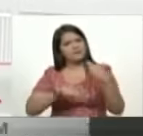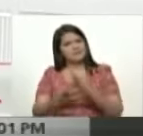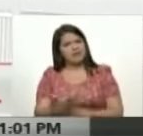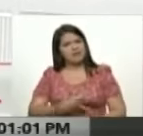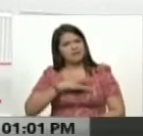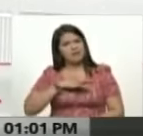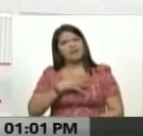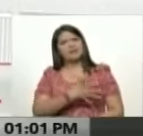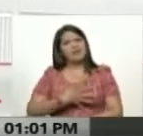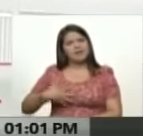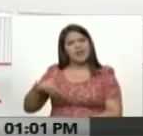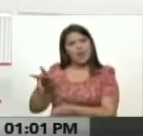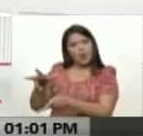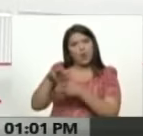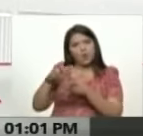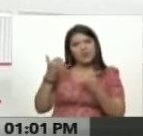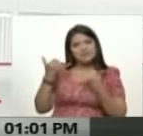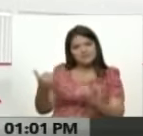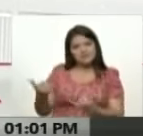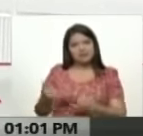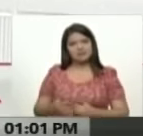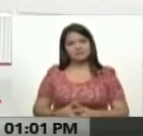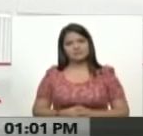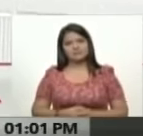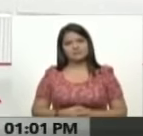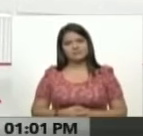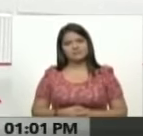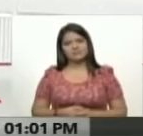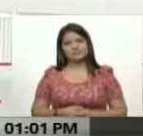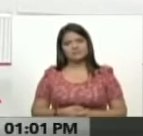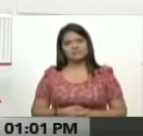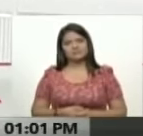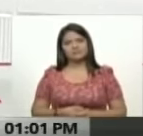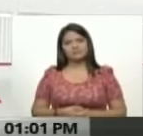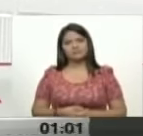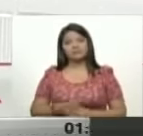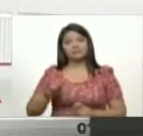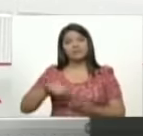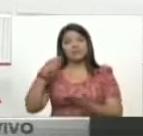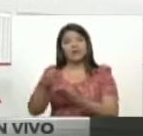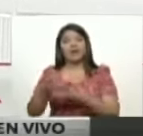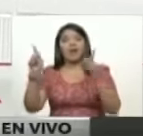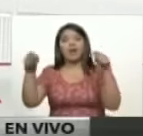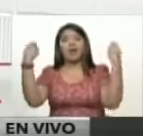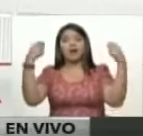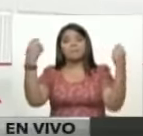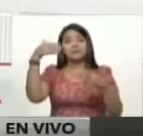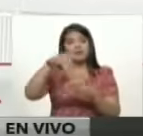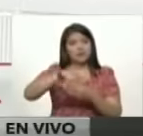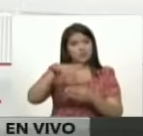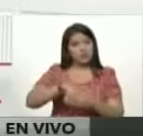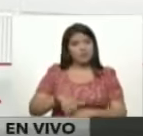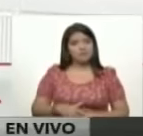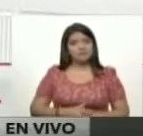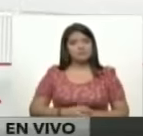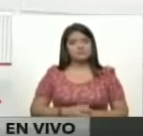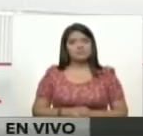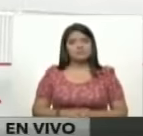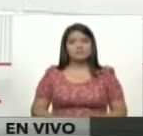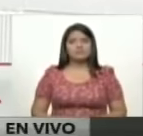que aspiran a cobrar de una sola vez el aporte que efectuaron a la campaña electoral?